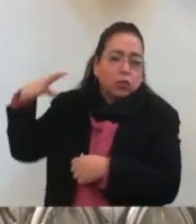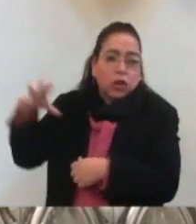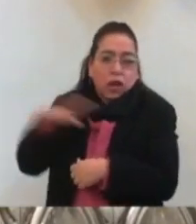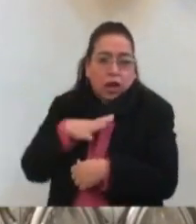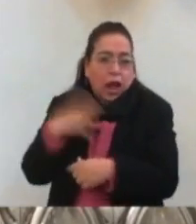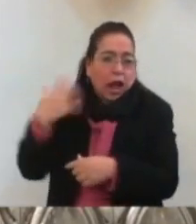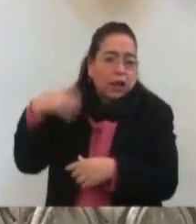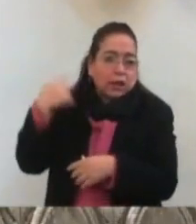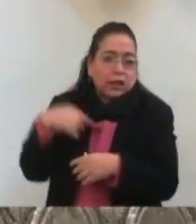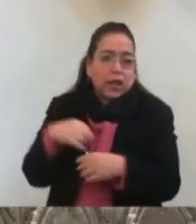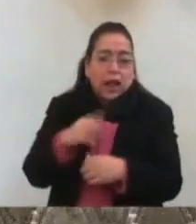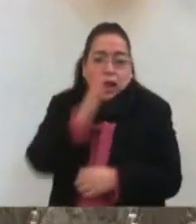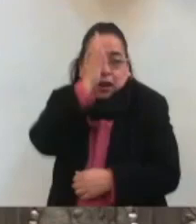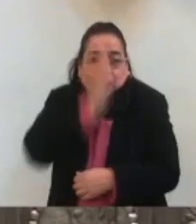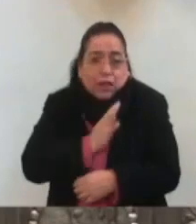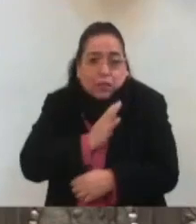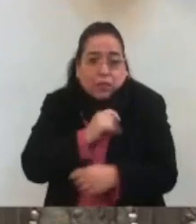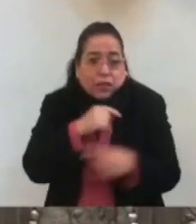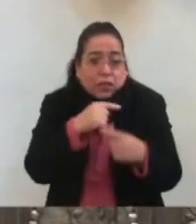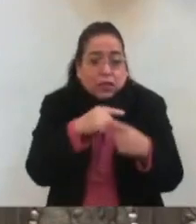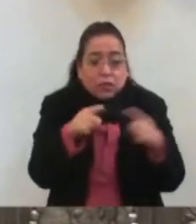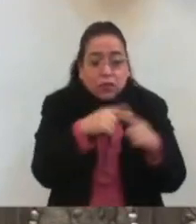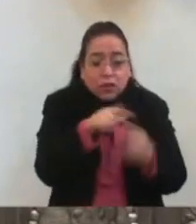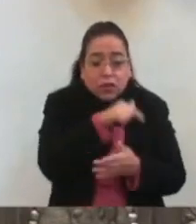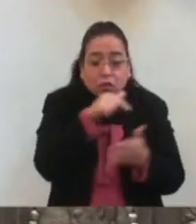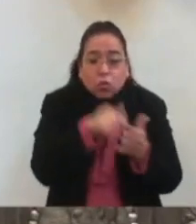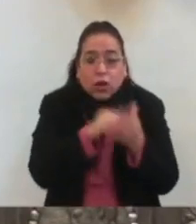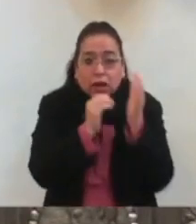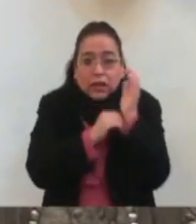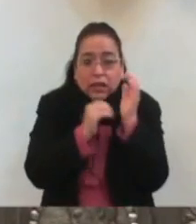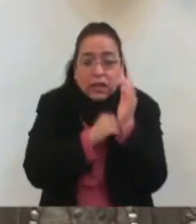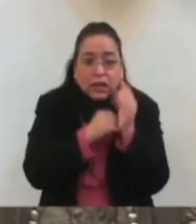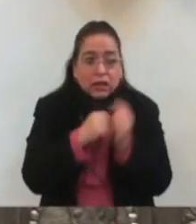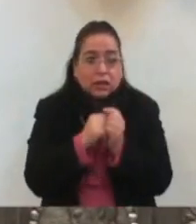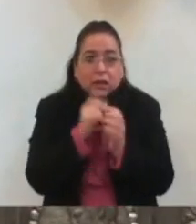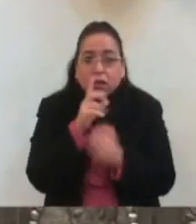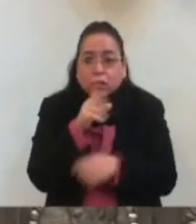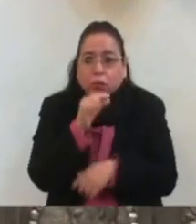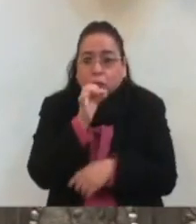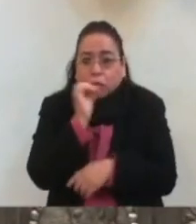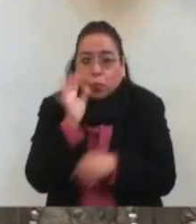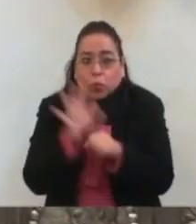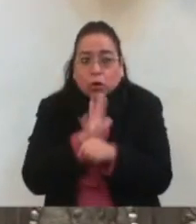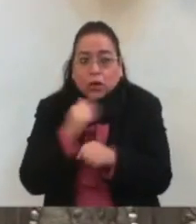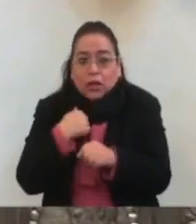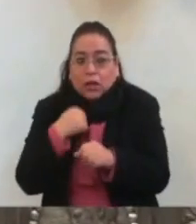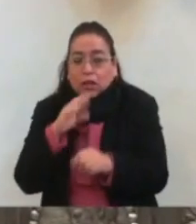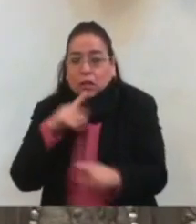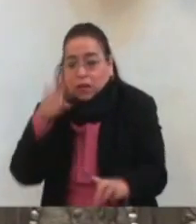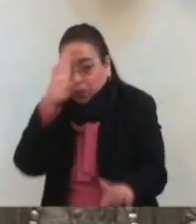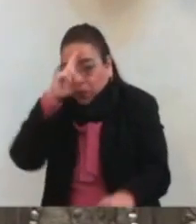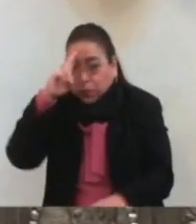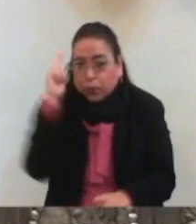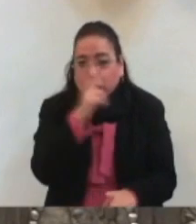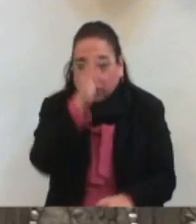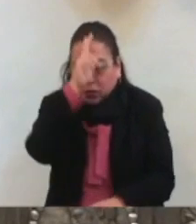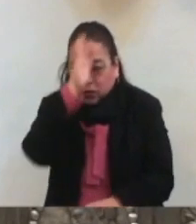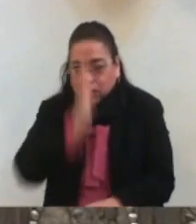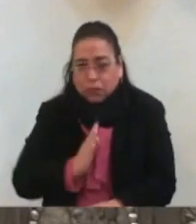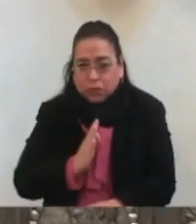por persecución ya sea también por pestes y